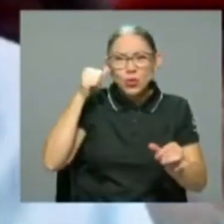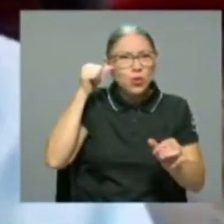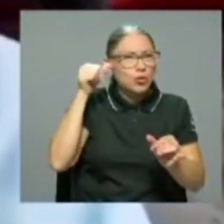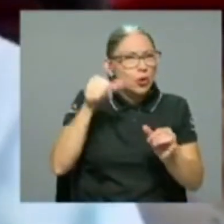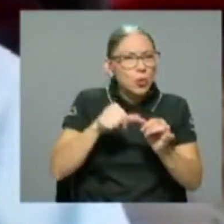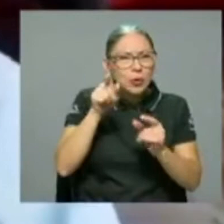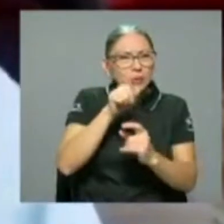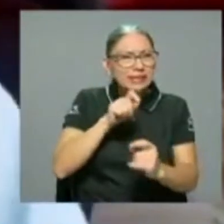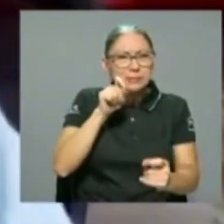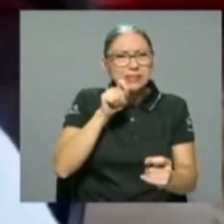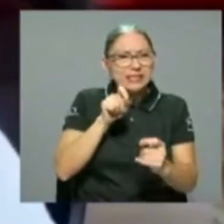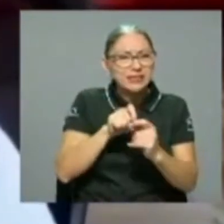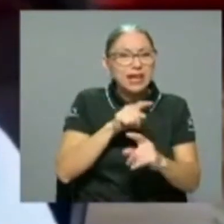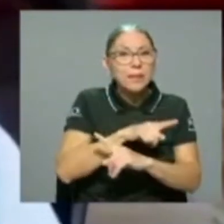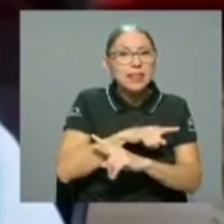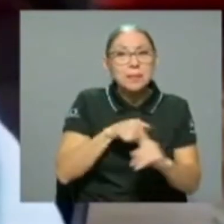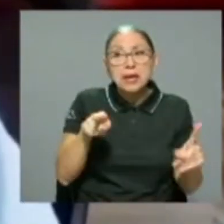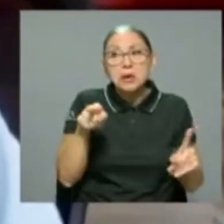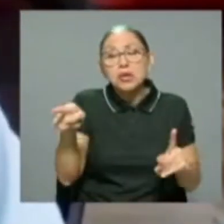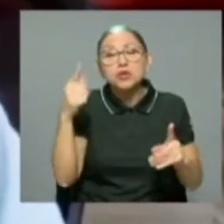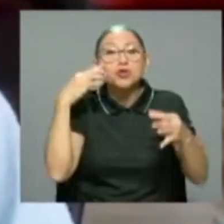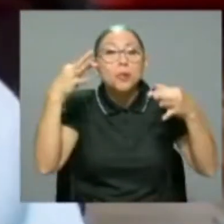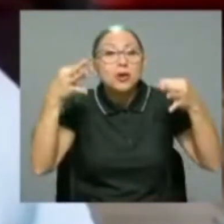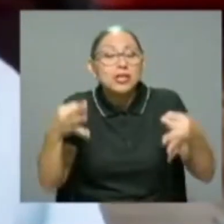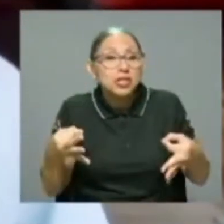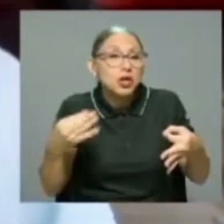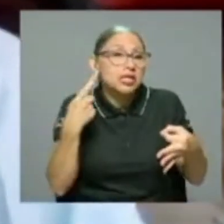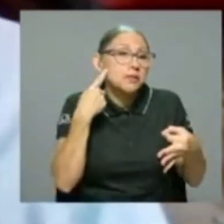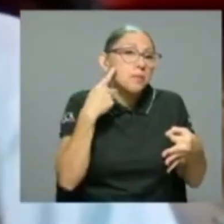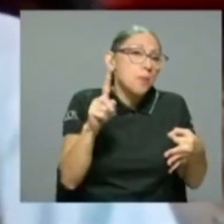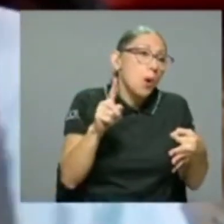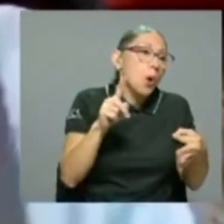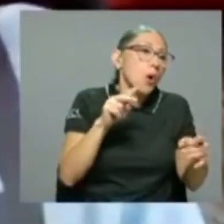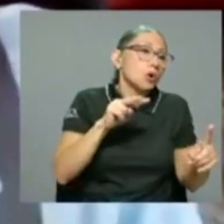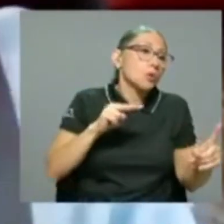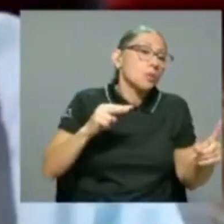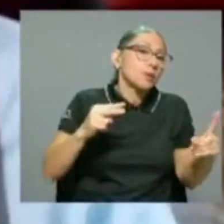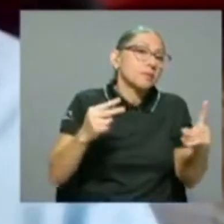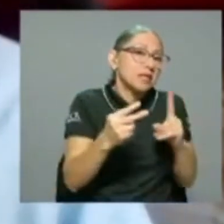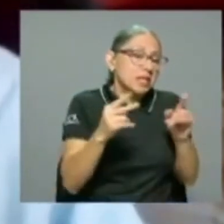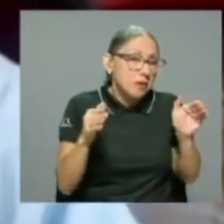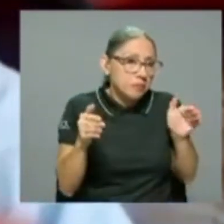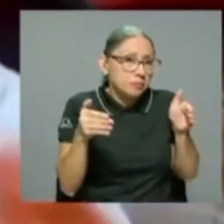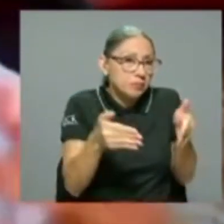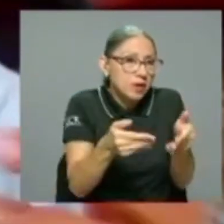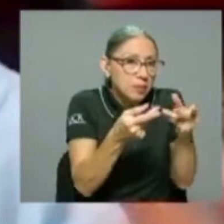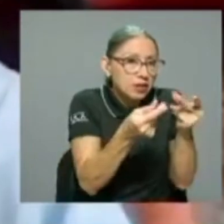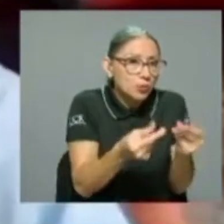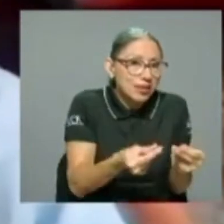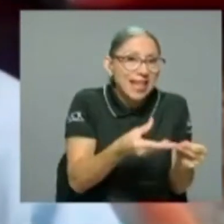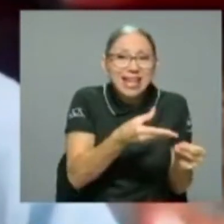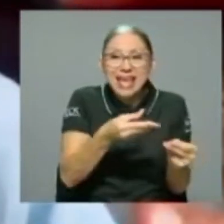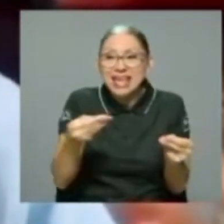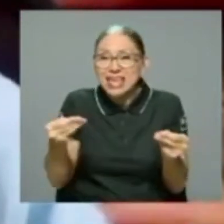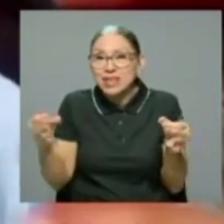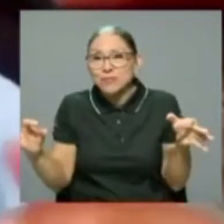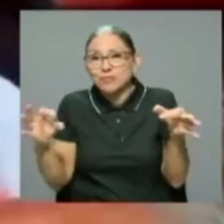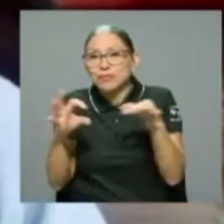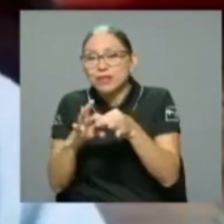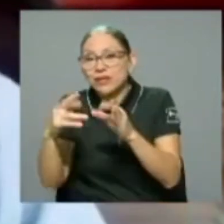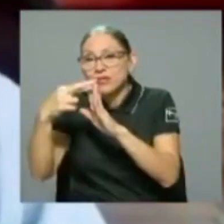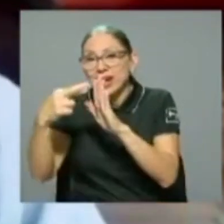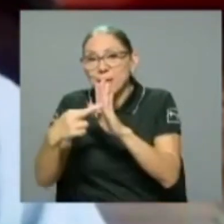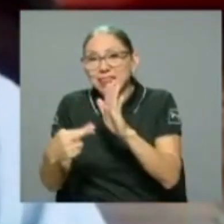detalle, de orden presupuestario y reglamentario, entonces se abrió el canal a